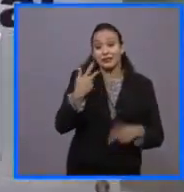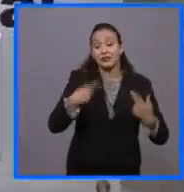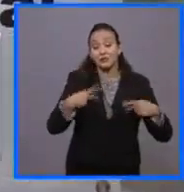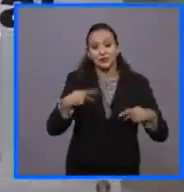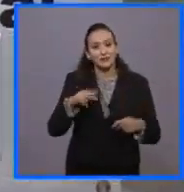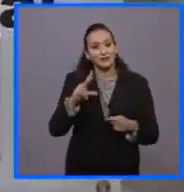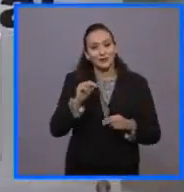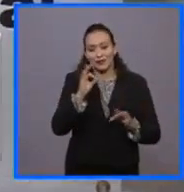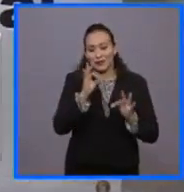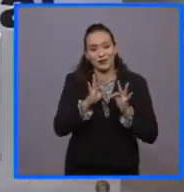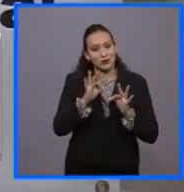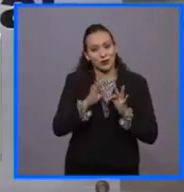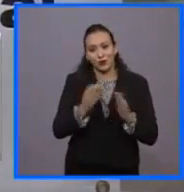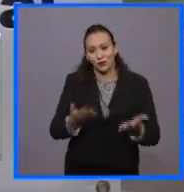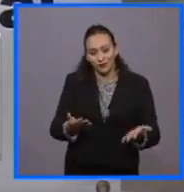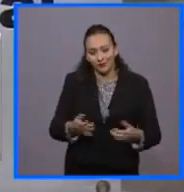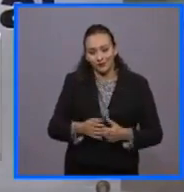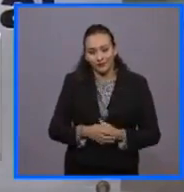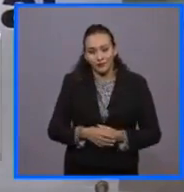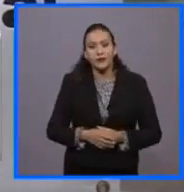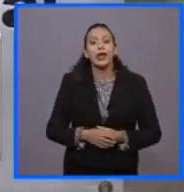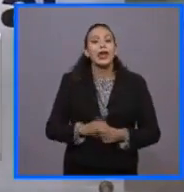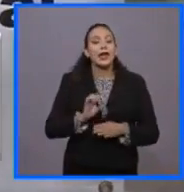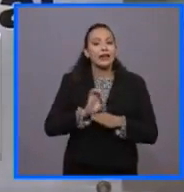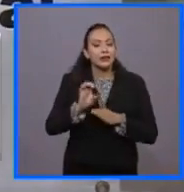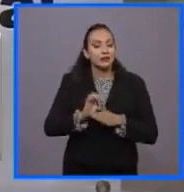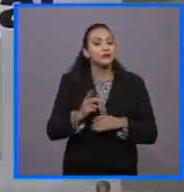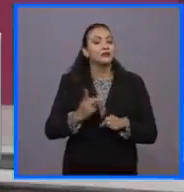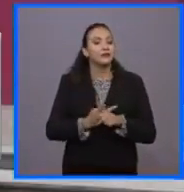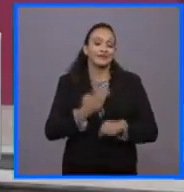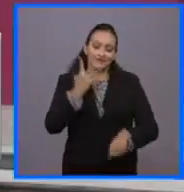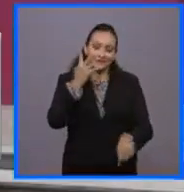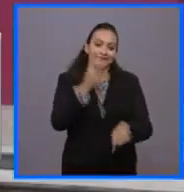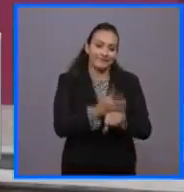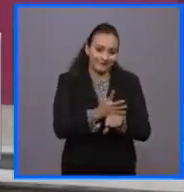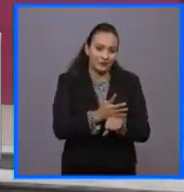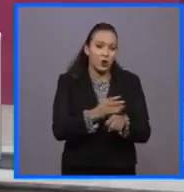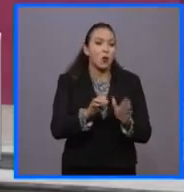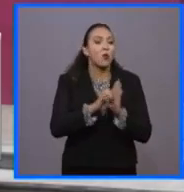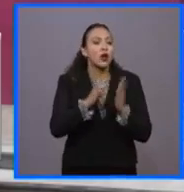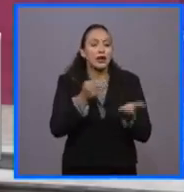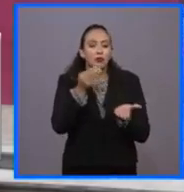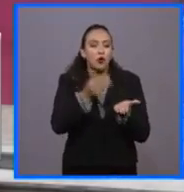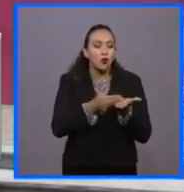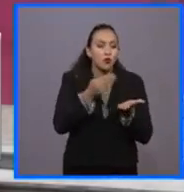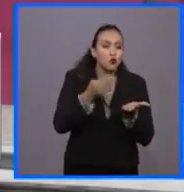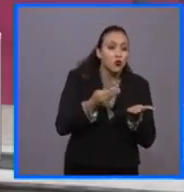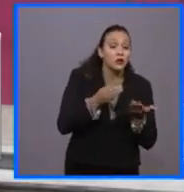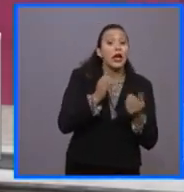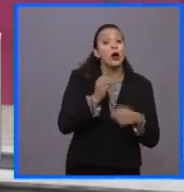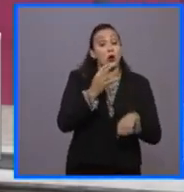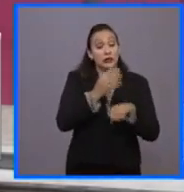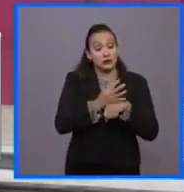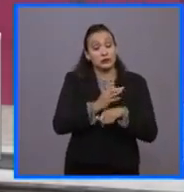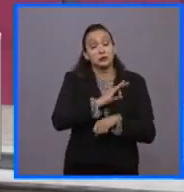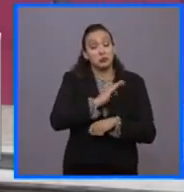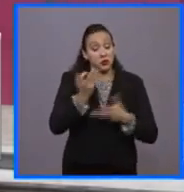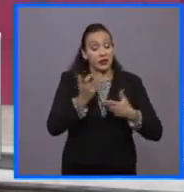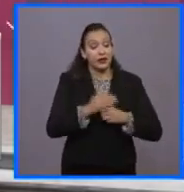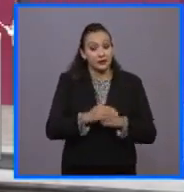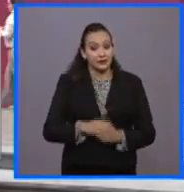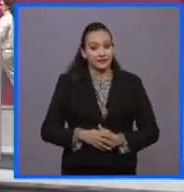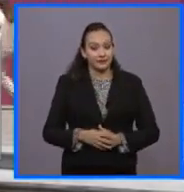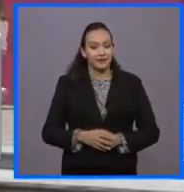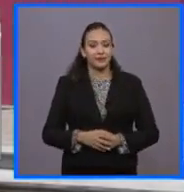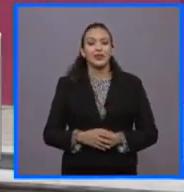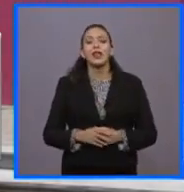cumplieron con este requisito, por lo que podrían ser sancionadas, desde una amonestación hasta multas, advirtió el instituto. En